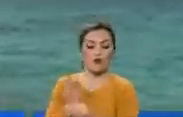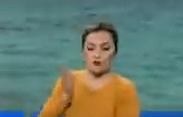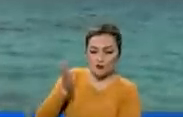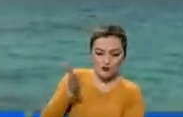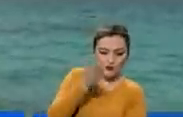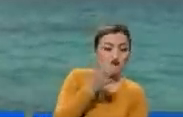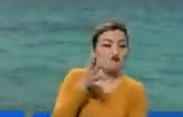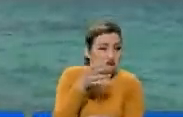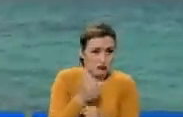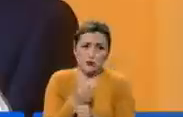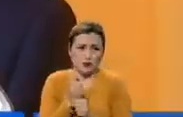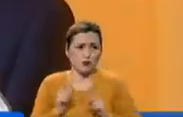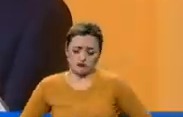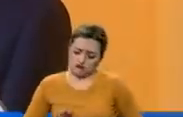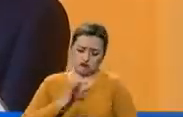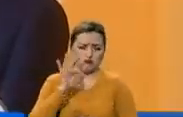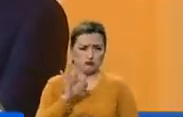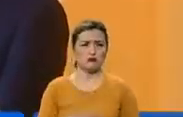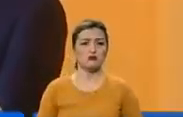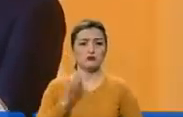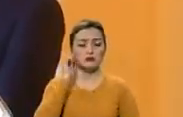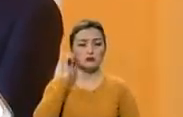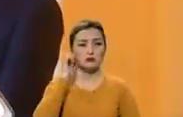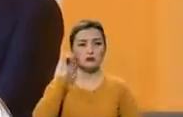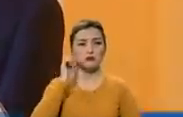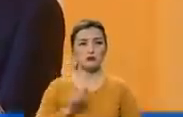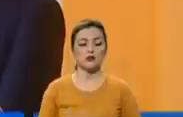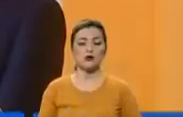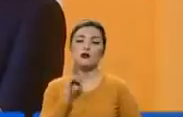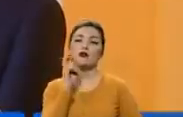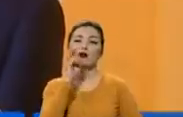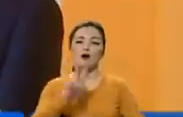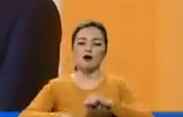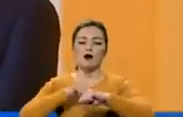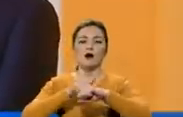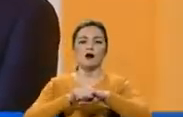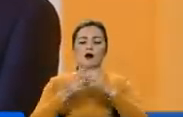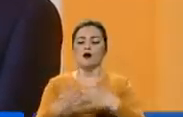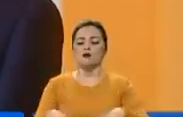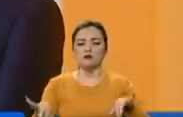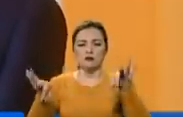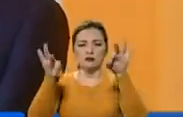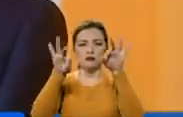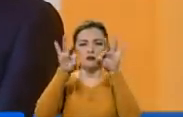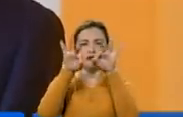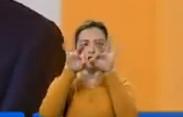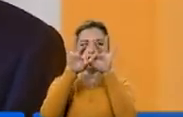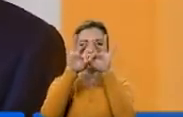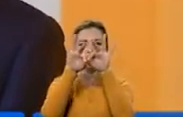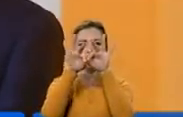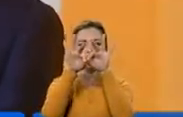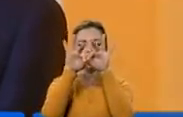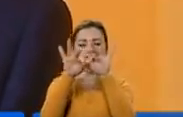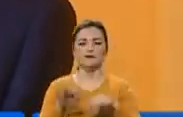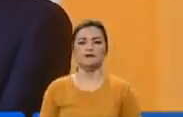medidas de bioseguridad. Hemos visto que el turista nacional es muy importante, tenemos que aprender